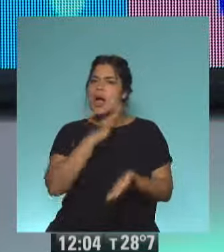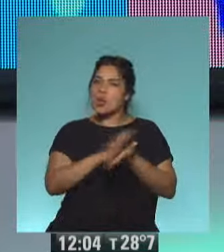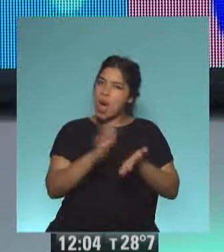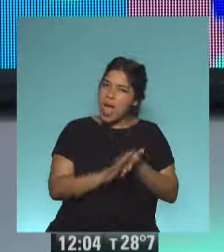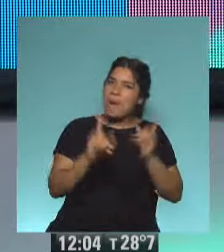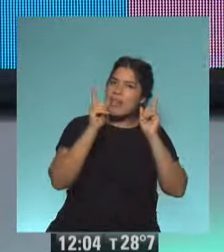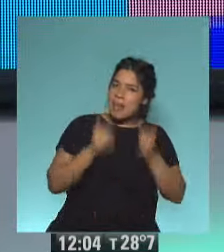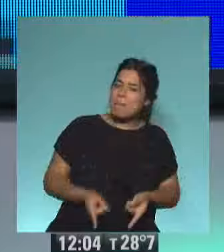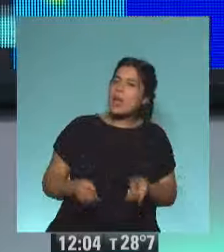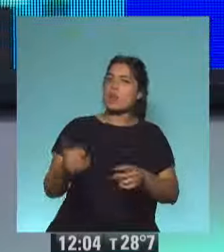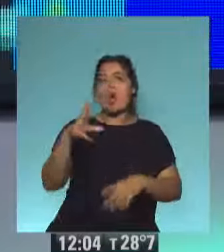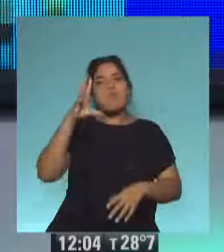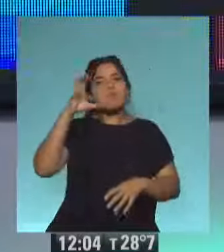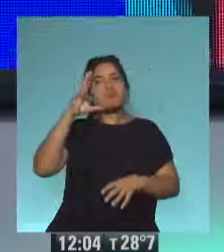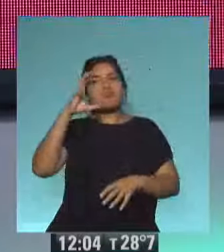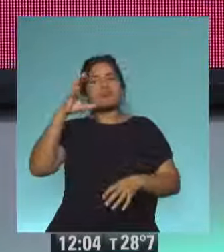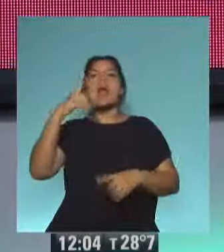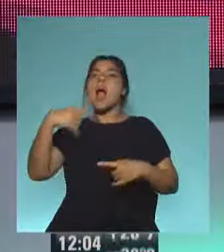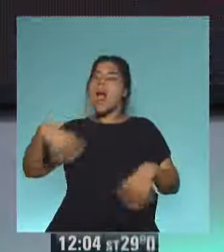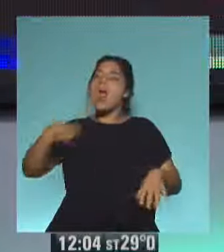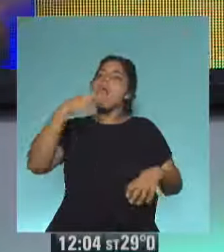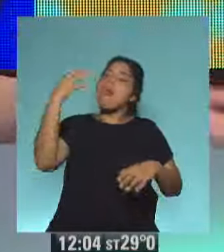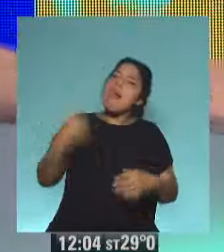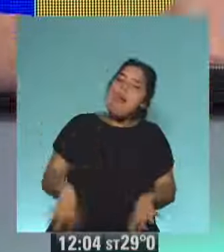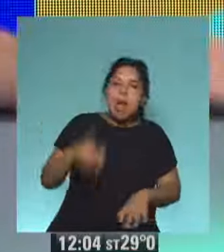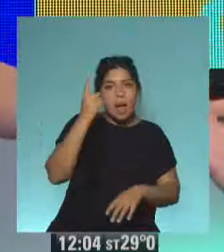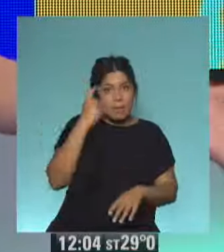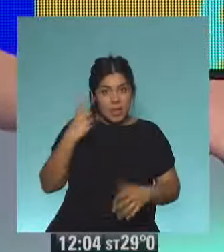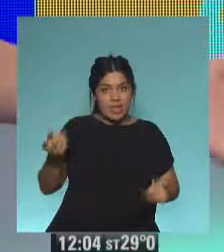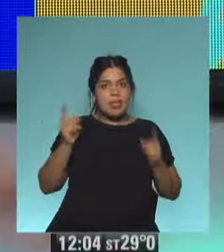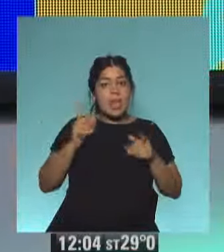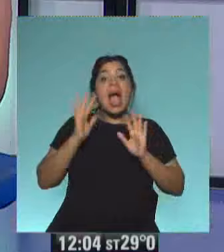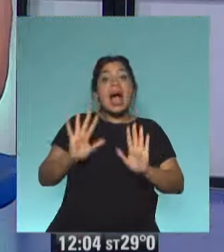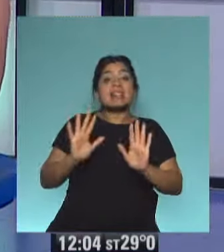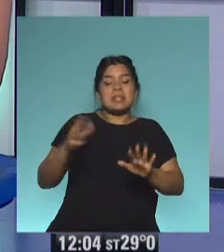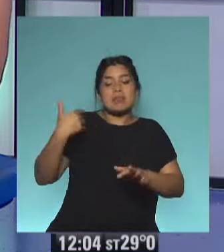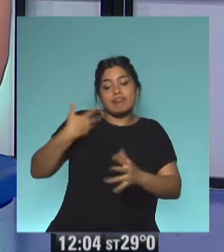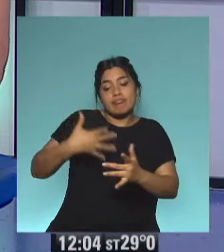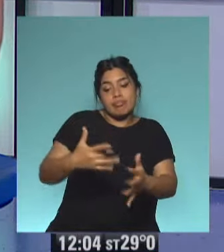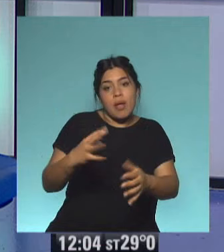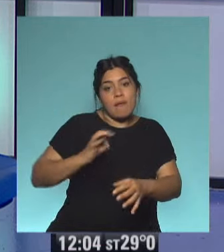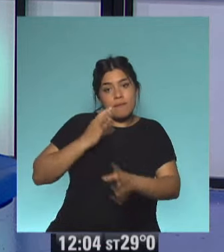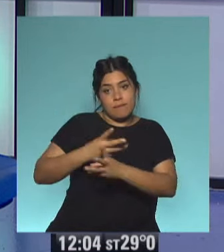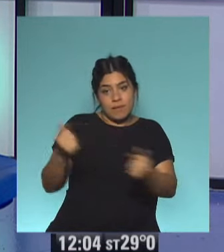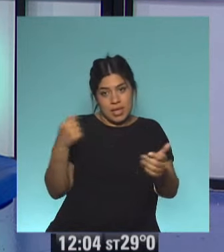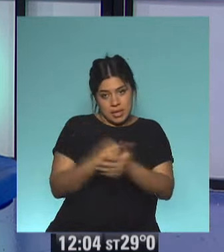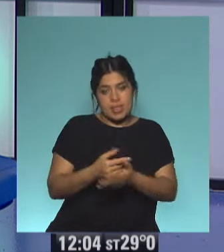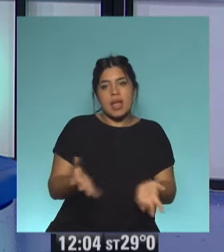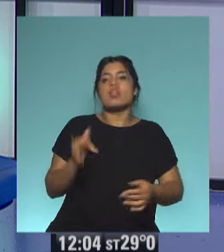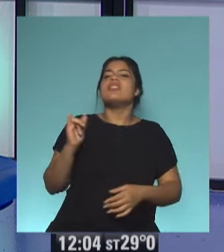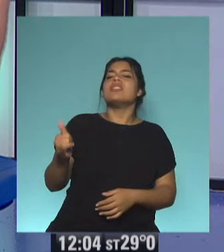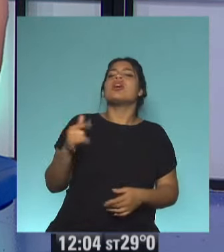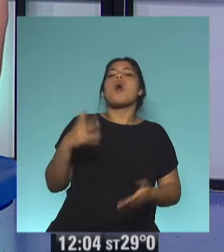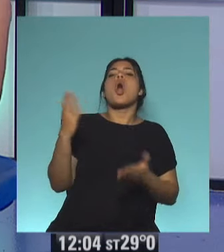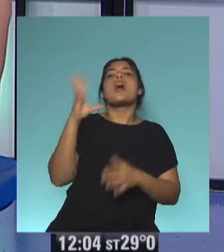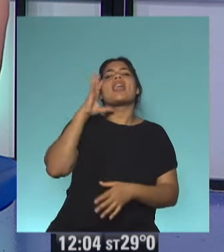para incluso conocer cosas nuevas. Y bueno, y con eso vamos llegando hacia fin de año. Hermoso, porque recordar es volver a pasar por el corazón.